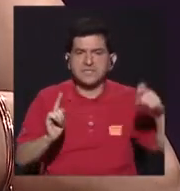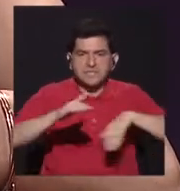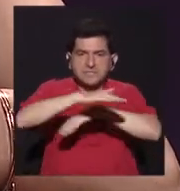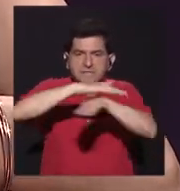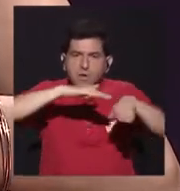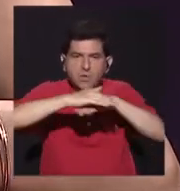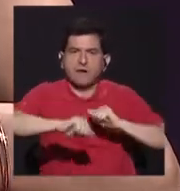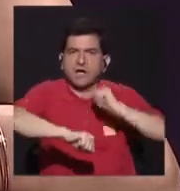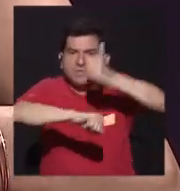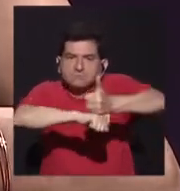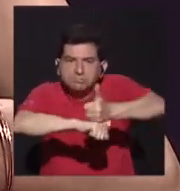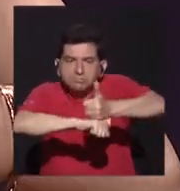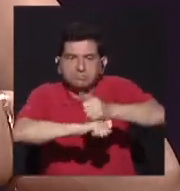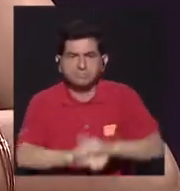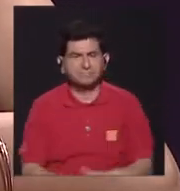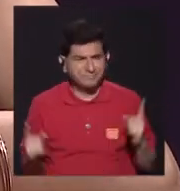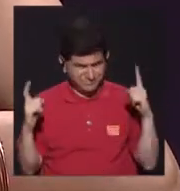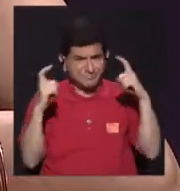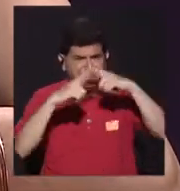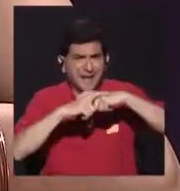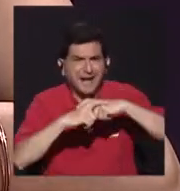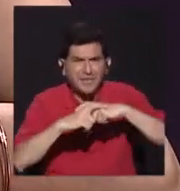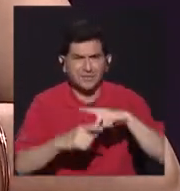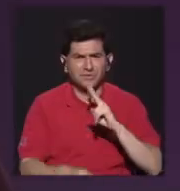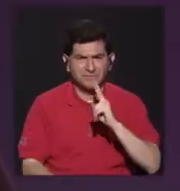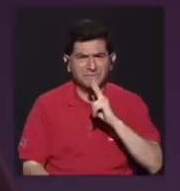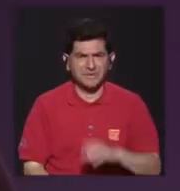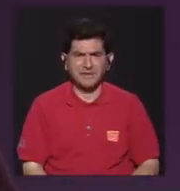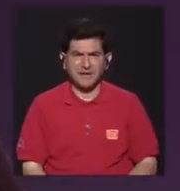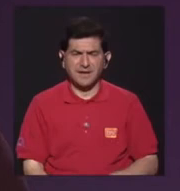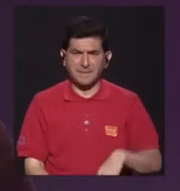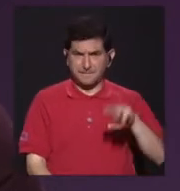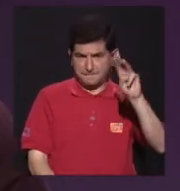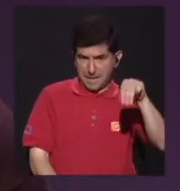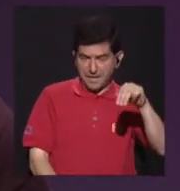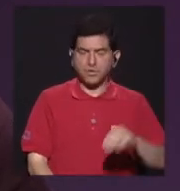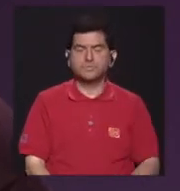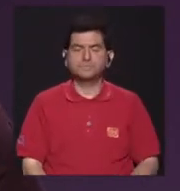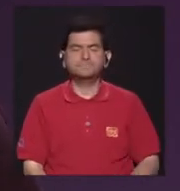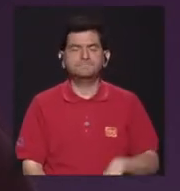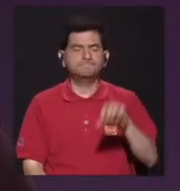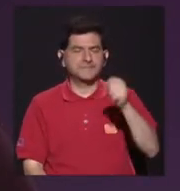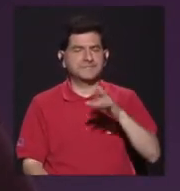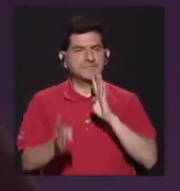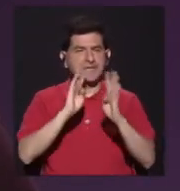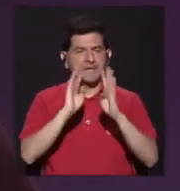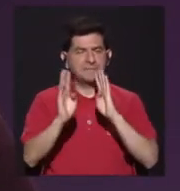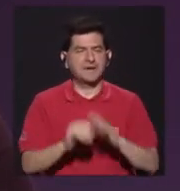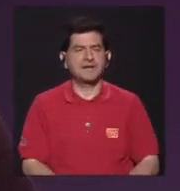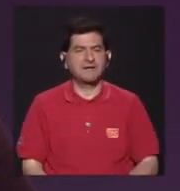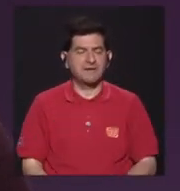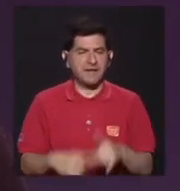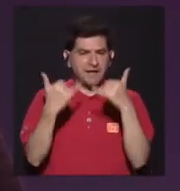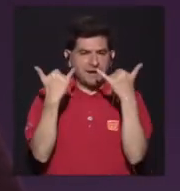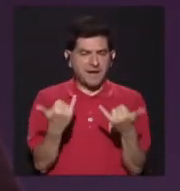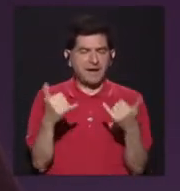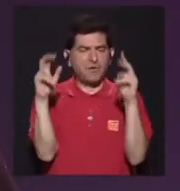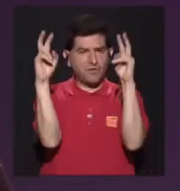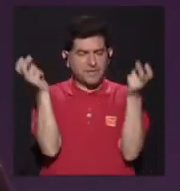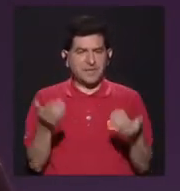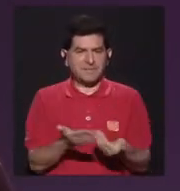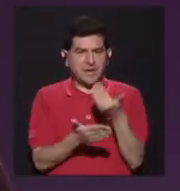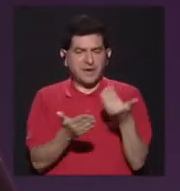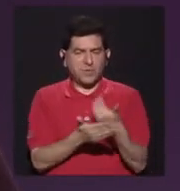decirlo? Es complicado, ¿verdad, Mario? Sí, realmente creo que para hablar de esto que estamos acá en el tema de